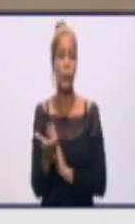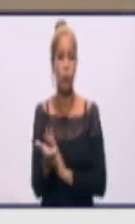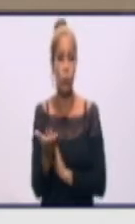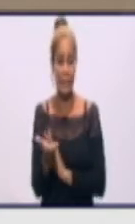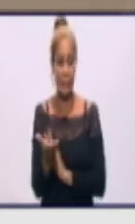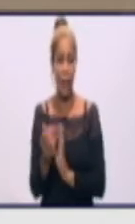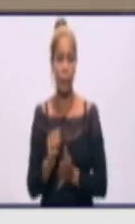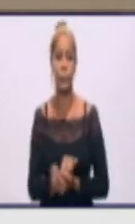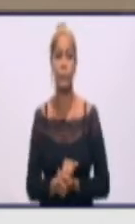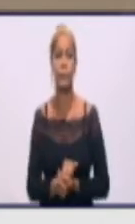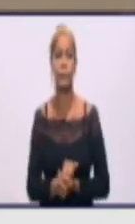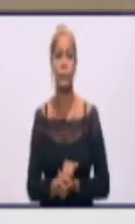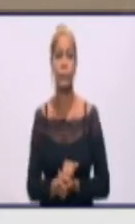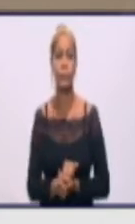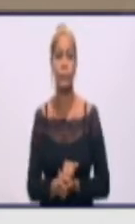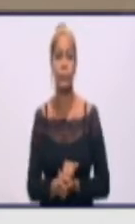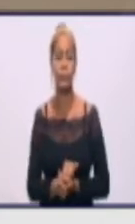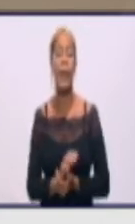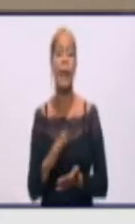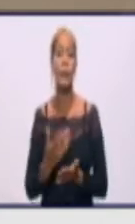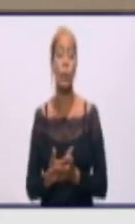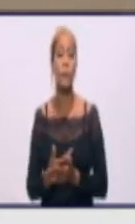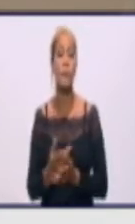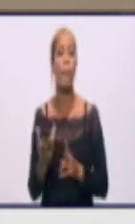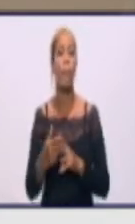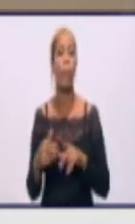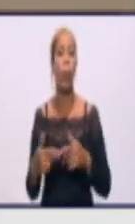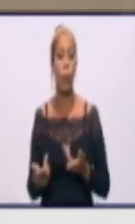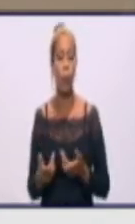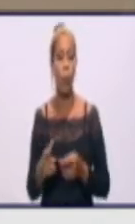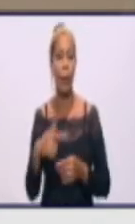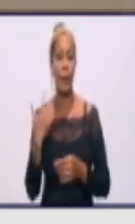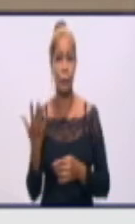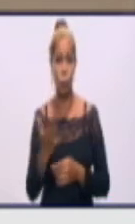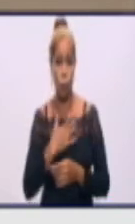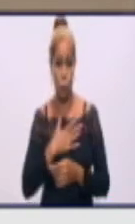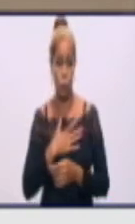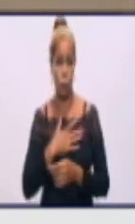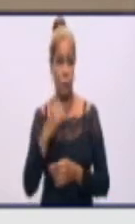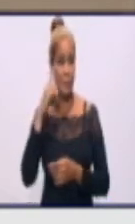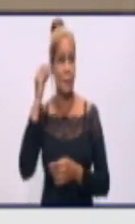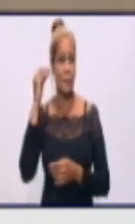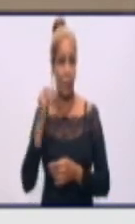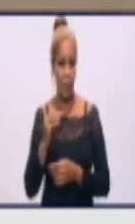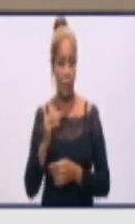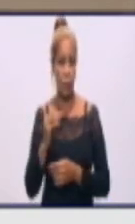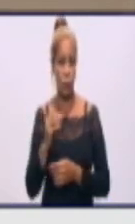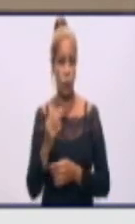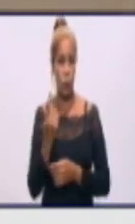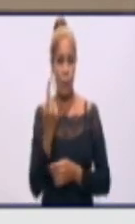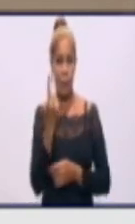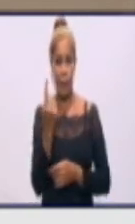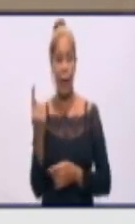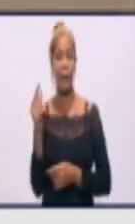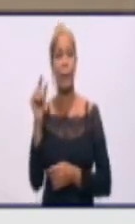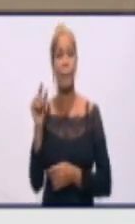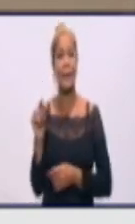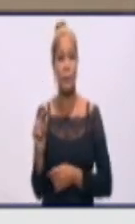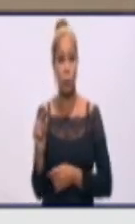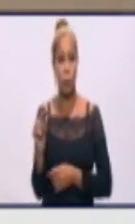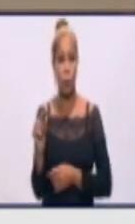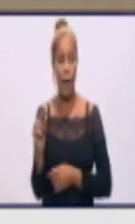Porque todos conocemos que uno tiene que aportar documentos oficiales, que uno acudía a nuestras